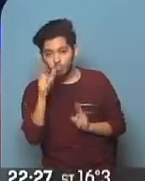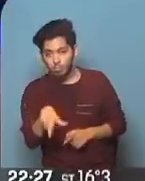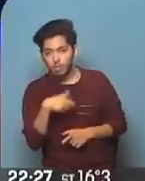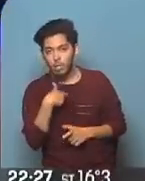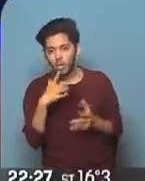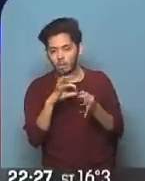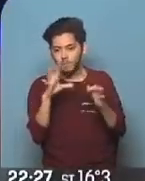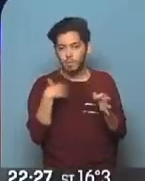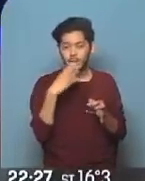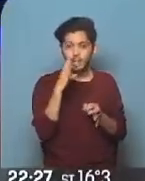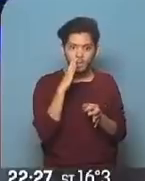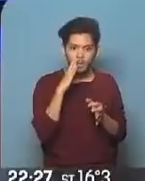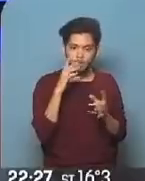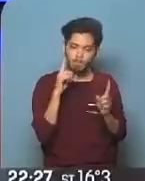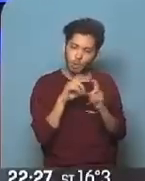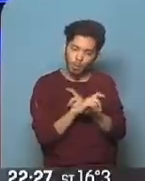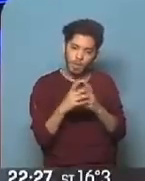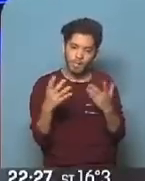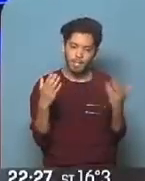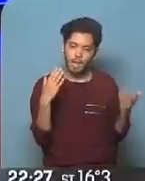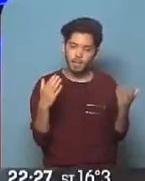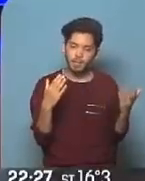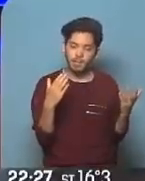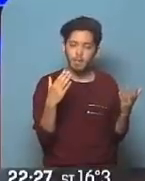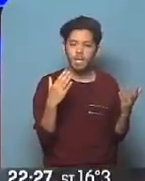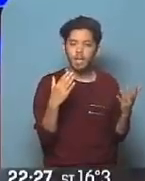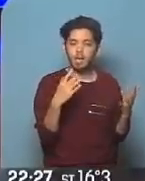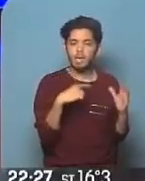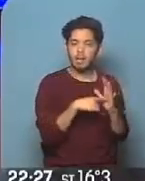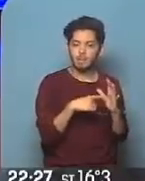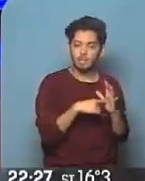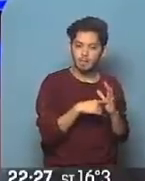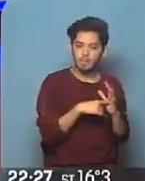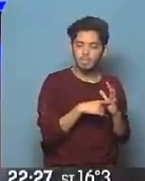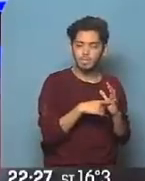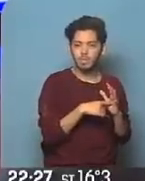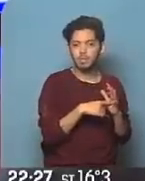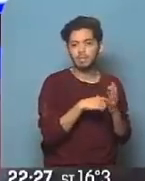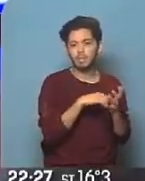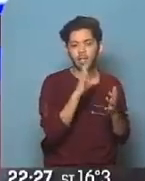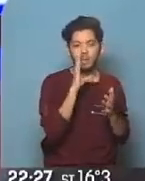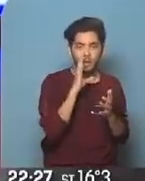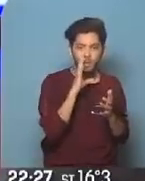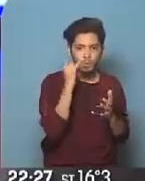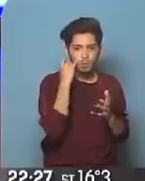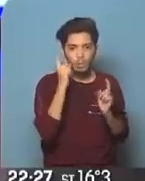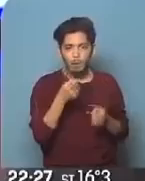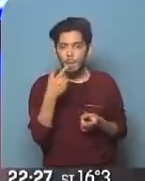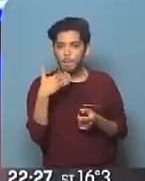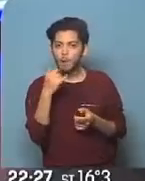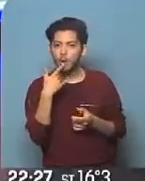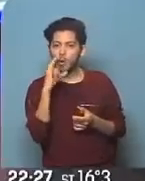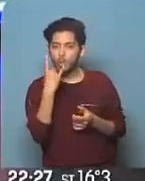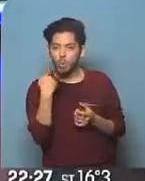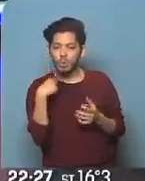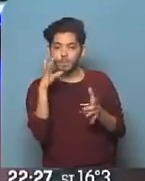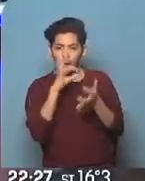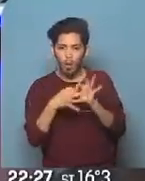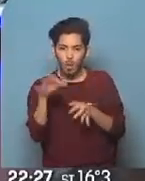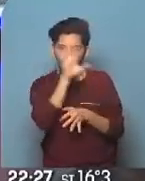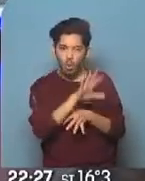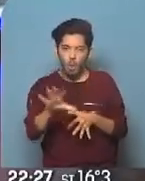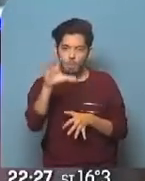naturalmente tensión bilateral entre Washington y Moscú, al mismo tiempo siembra inquietud en Europa. Quien mira esto con mucha atención es